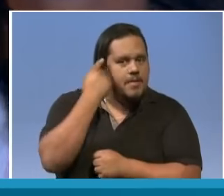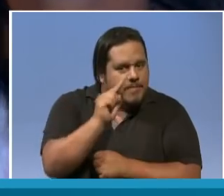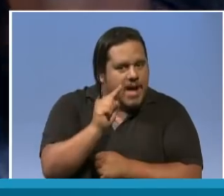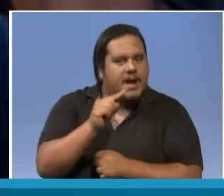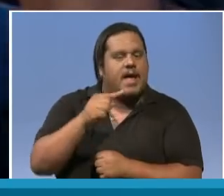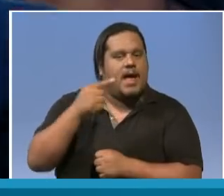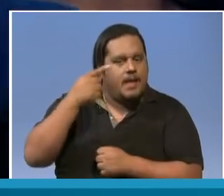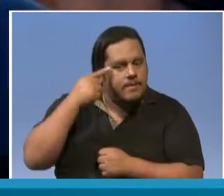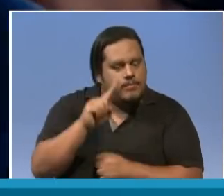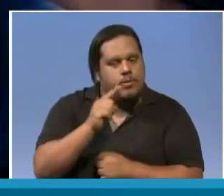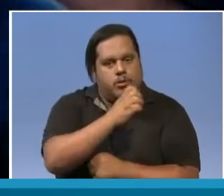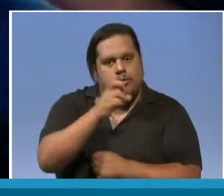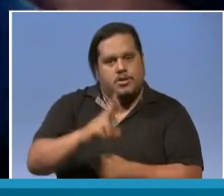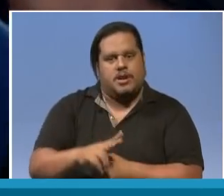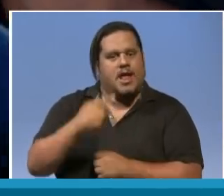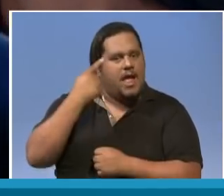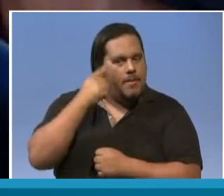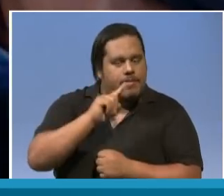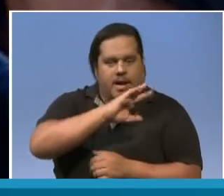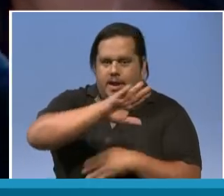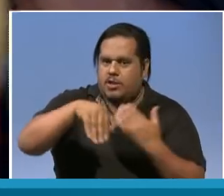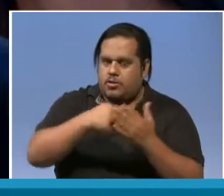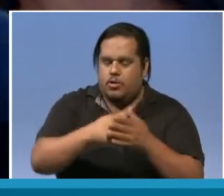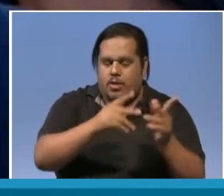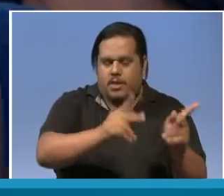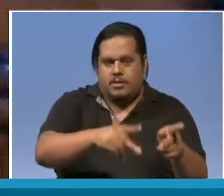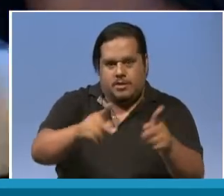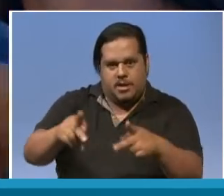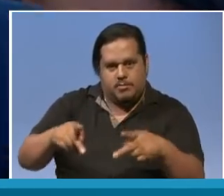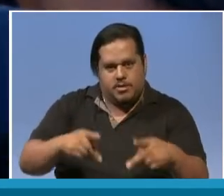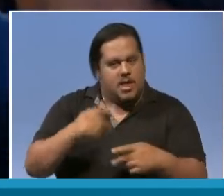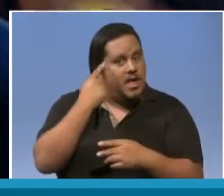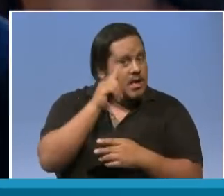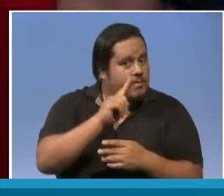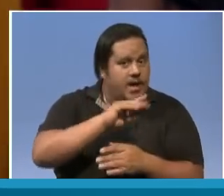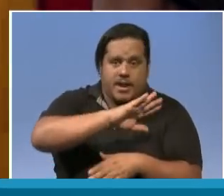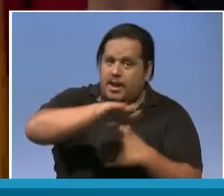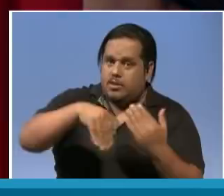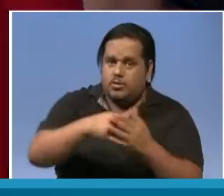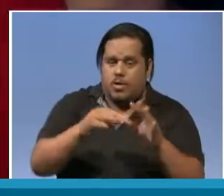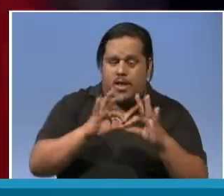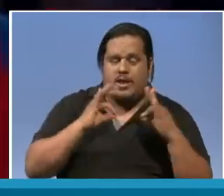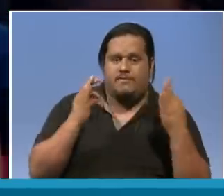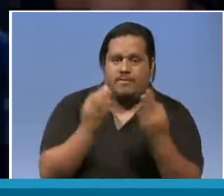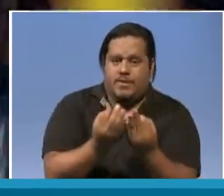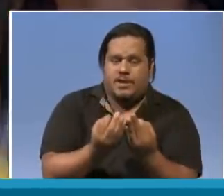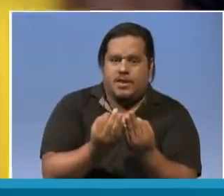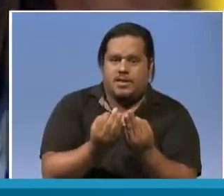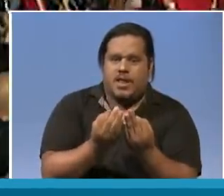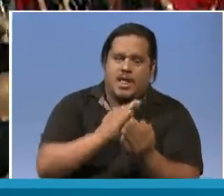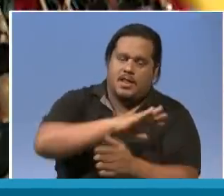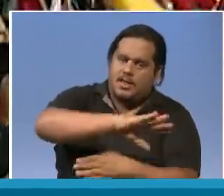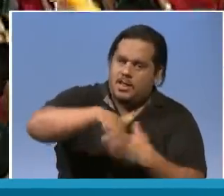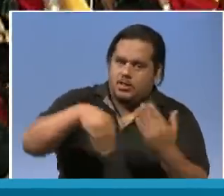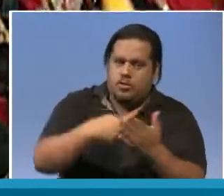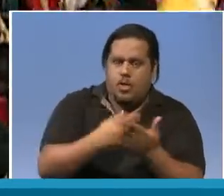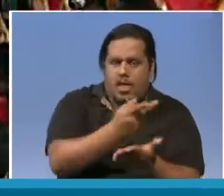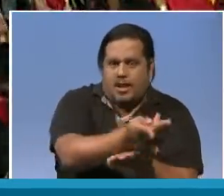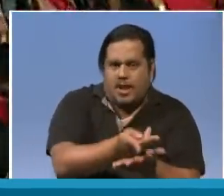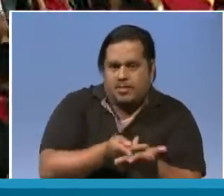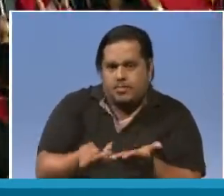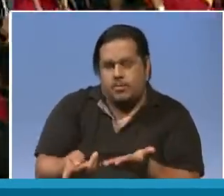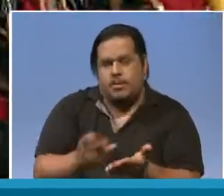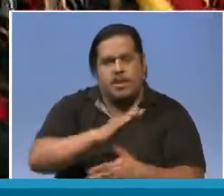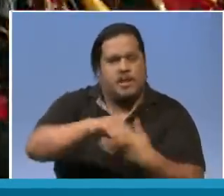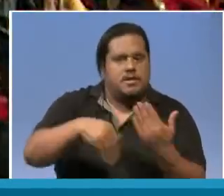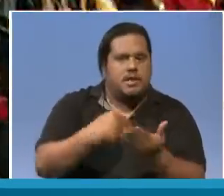por Costa Rica, para todas las personas, para todas las familias, de todas las provincias,